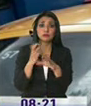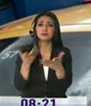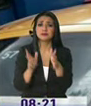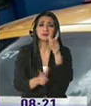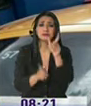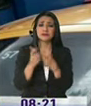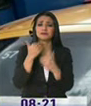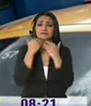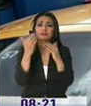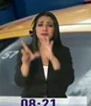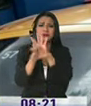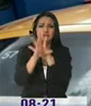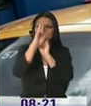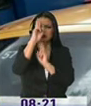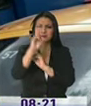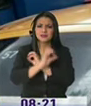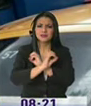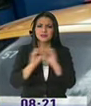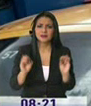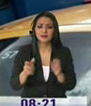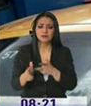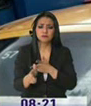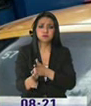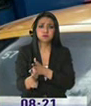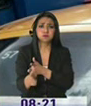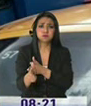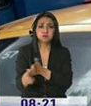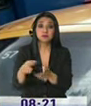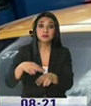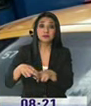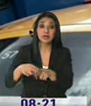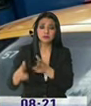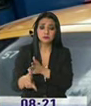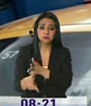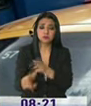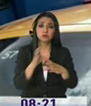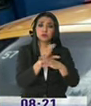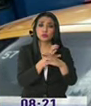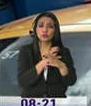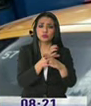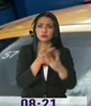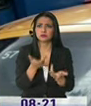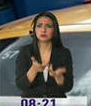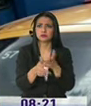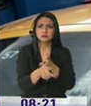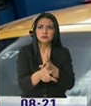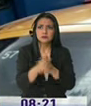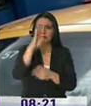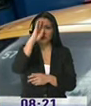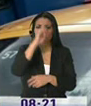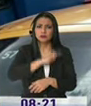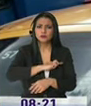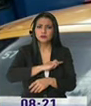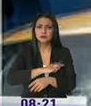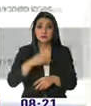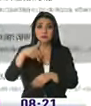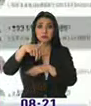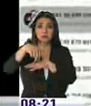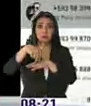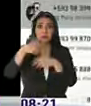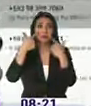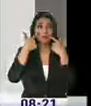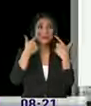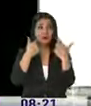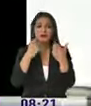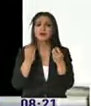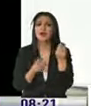da la santa y regalada gana. Es un paradero de autos, más no de buses. Y están la policía metropolitana y creen que hace algo. Nada, yo lo he visto,